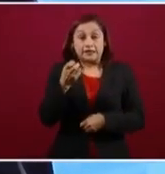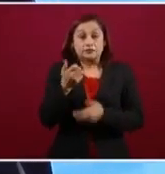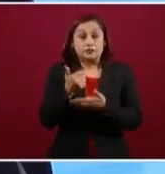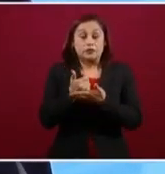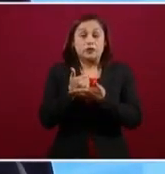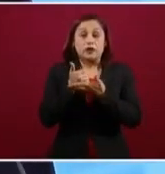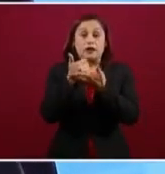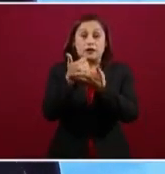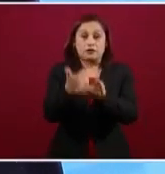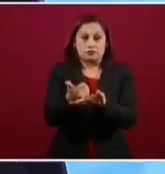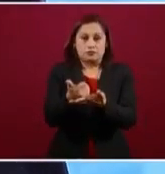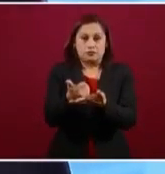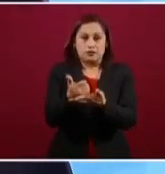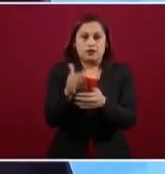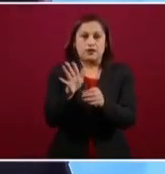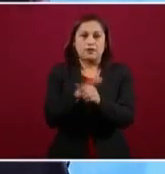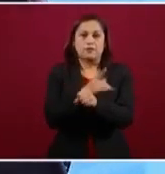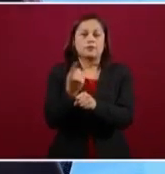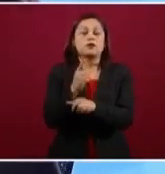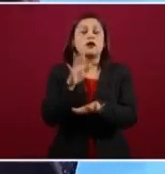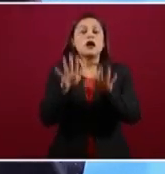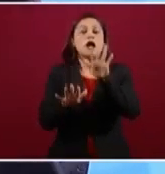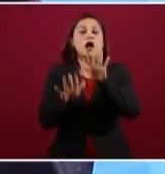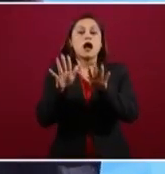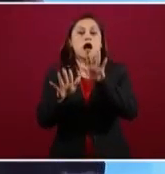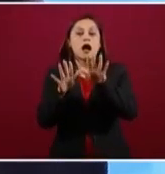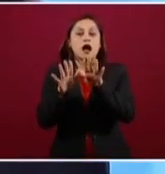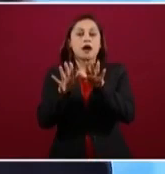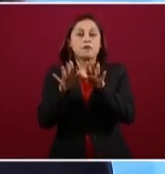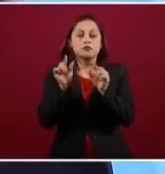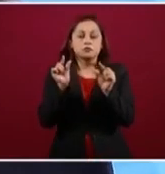más se ve la parte y no el todo,